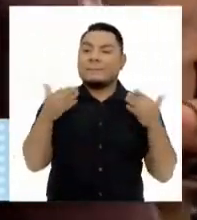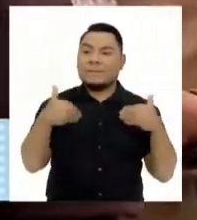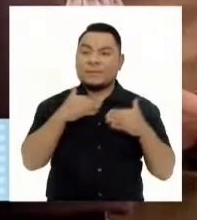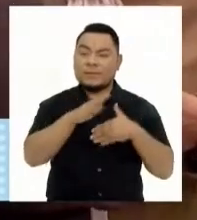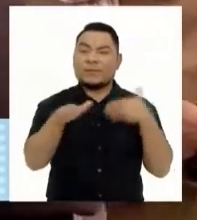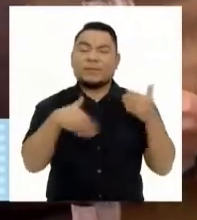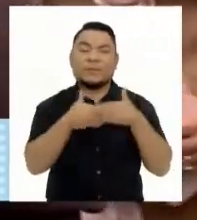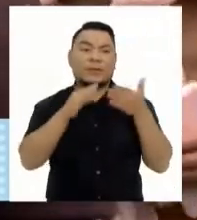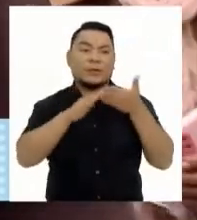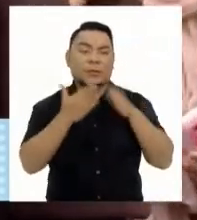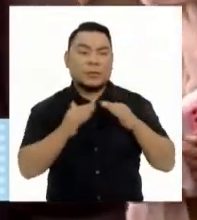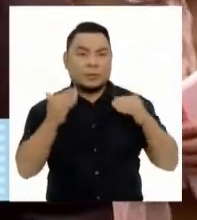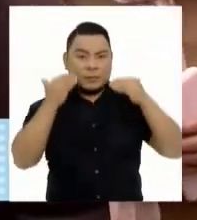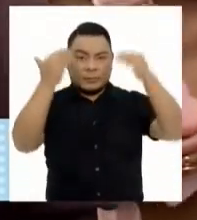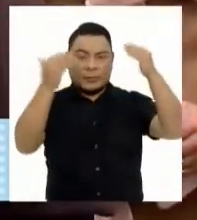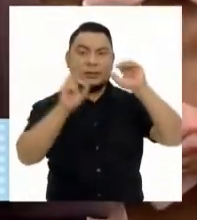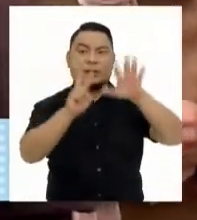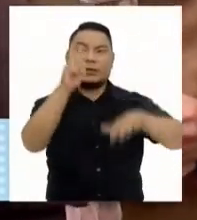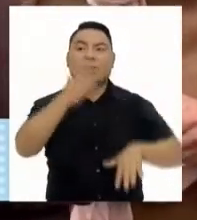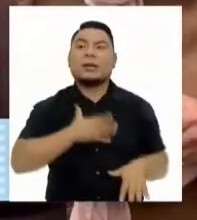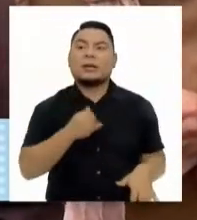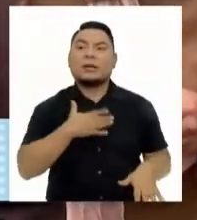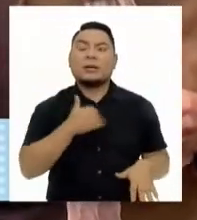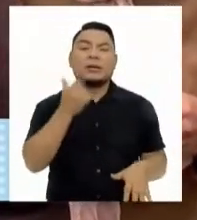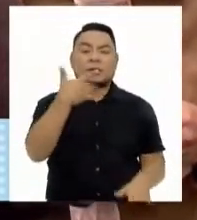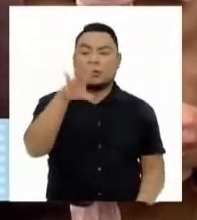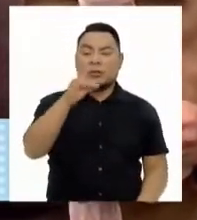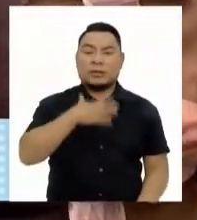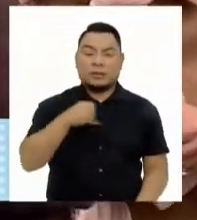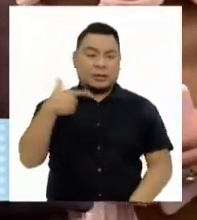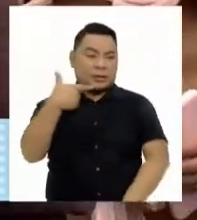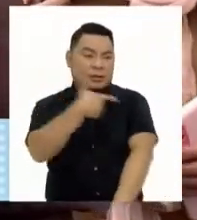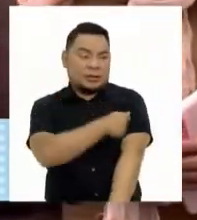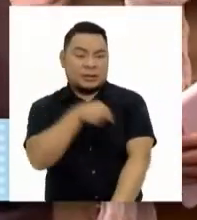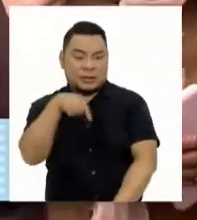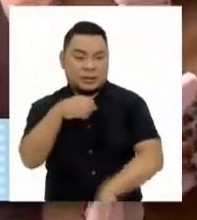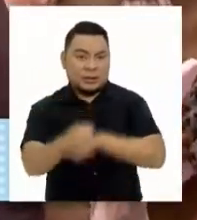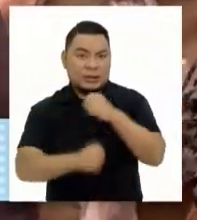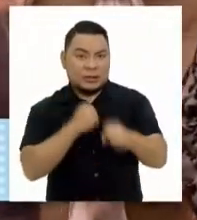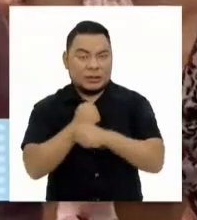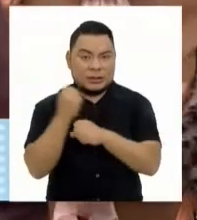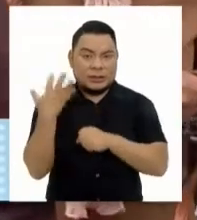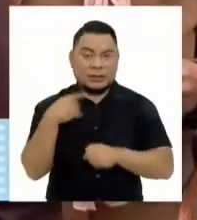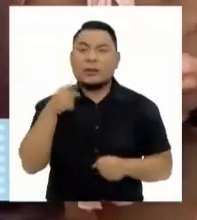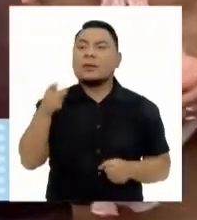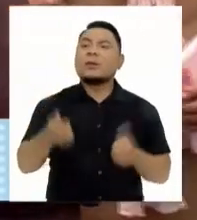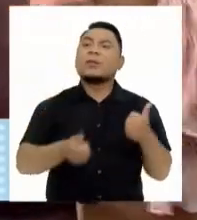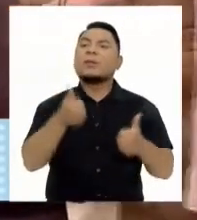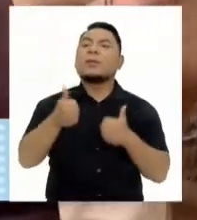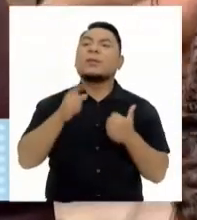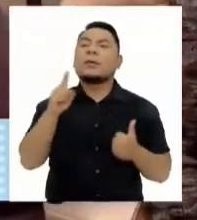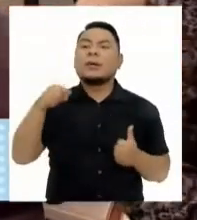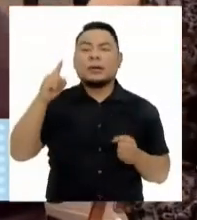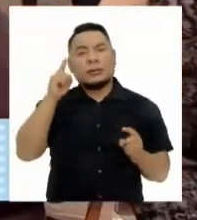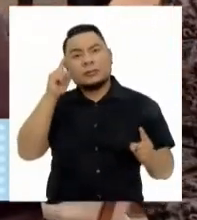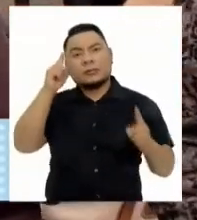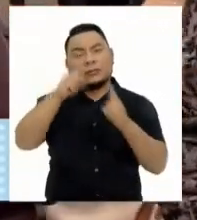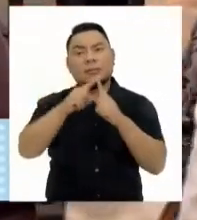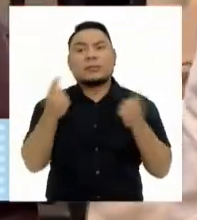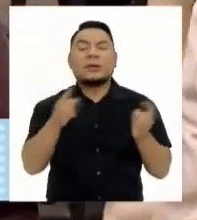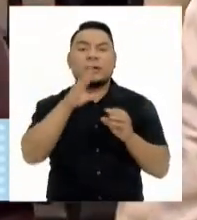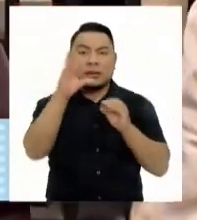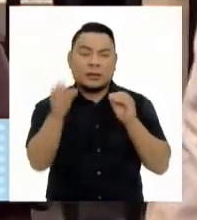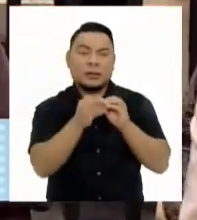a toda la población mayor de 12 años, digamos, o de 18 vacunada este año. Para ustedes, ¿cuál sería la siguiente meta? ¿De repente